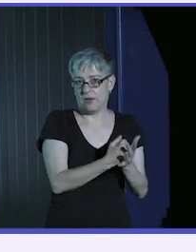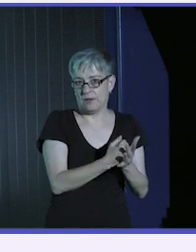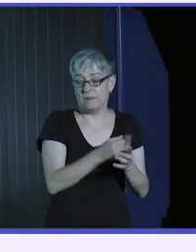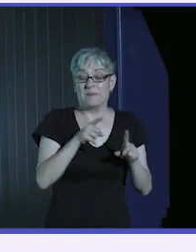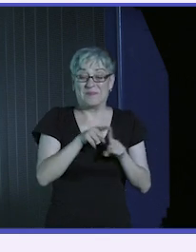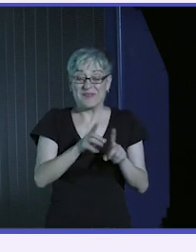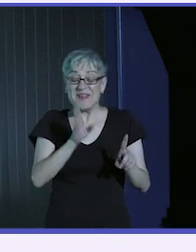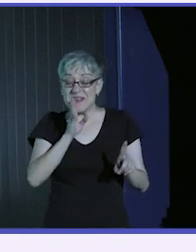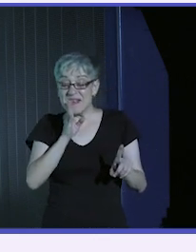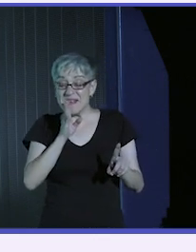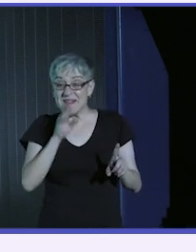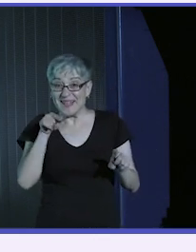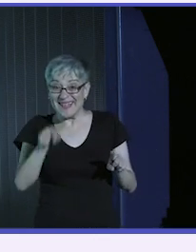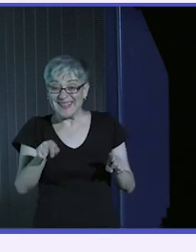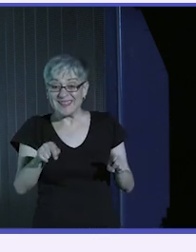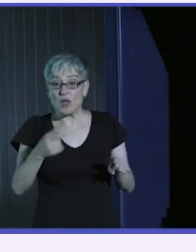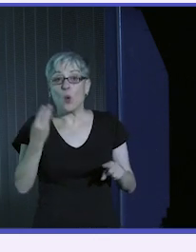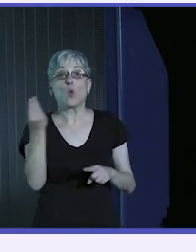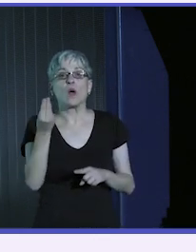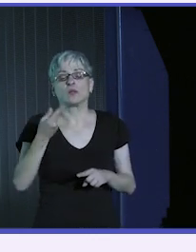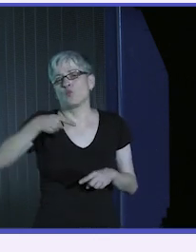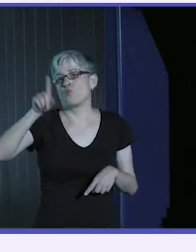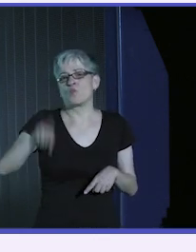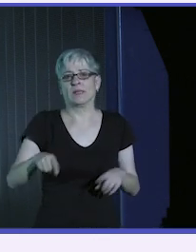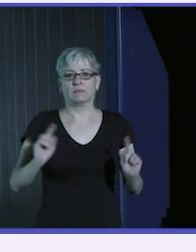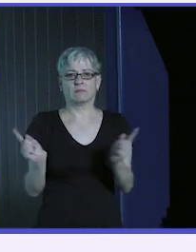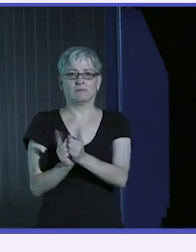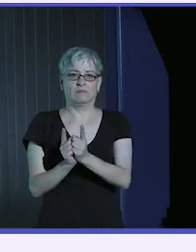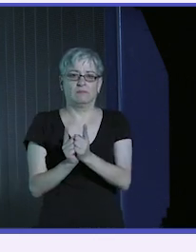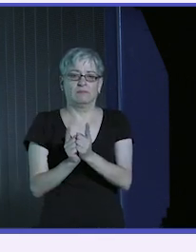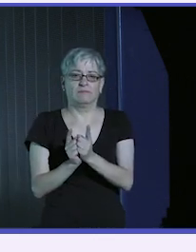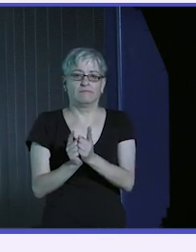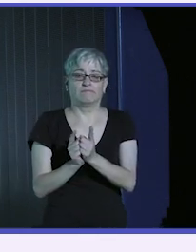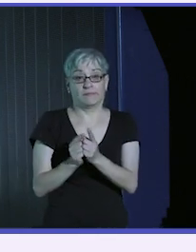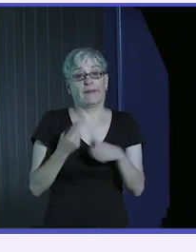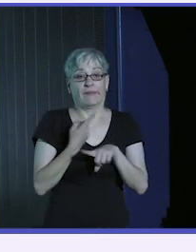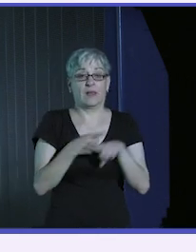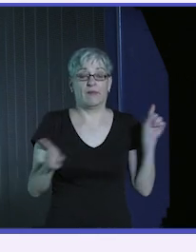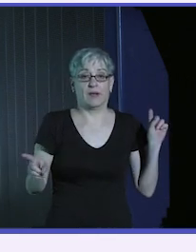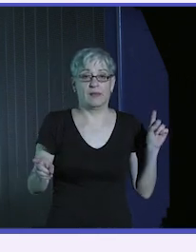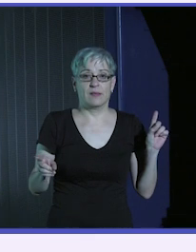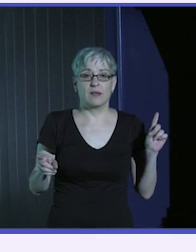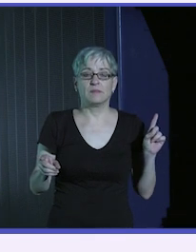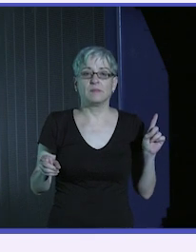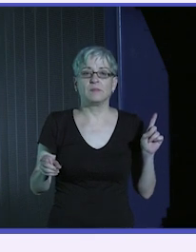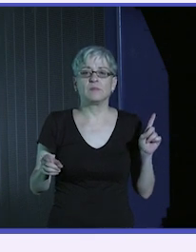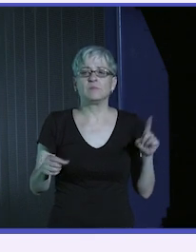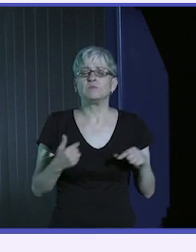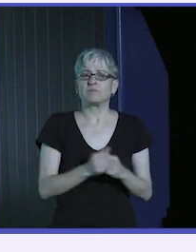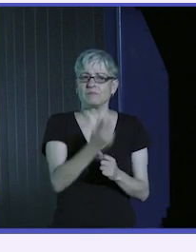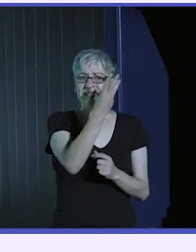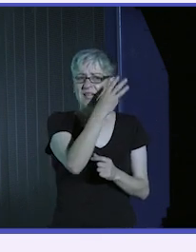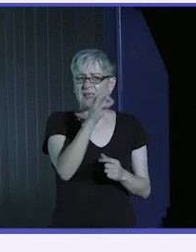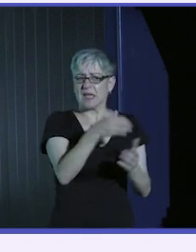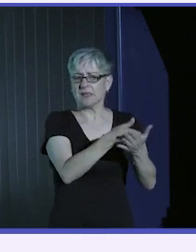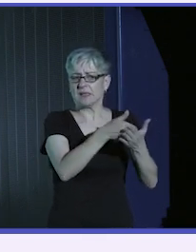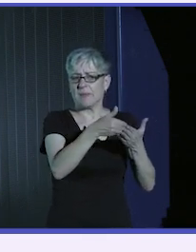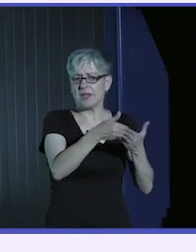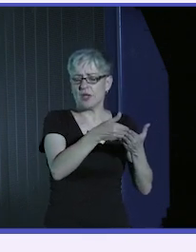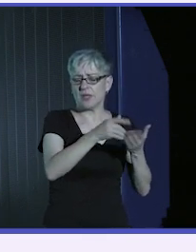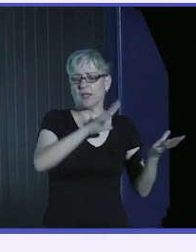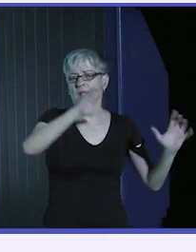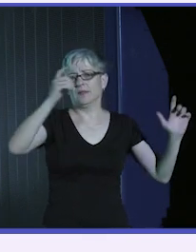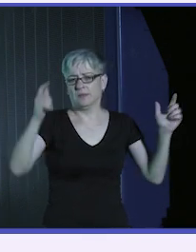enfoque iterativo, llevó un mes. Esa es la diferencia. En primer lugar, reducir de esos 30 millones a